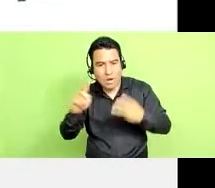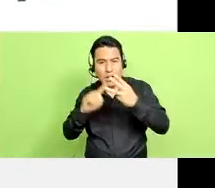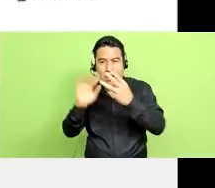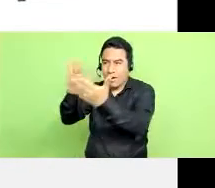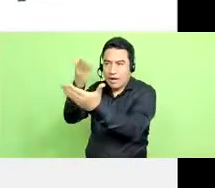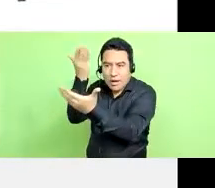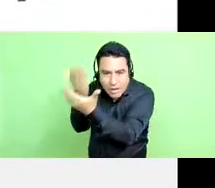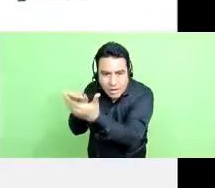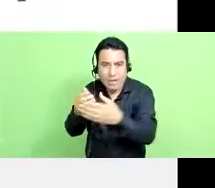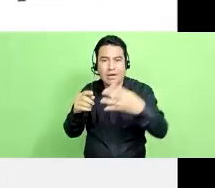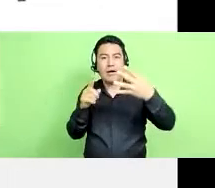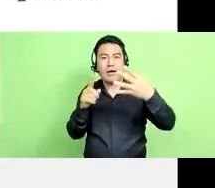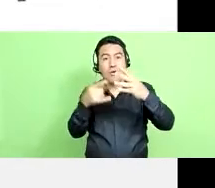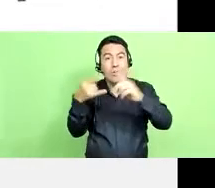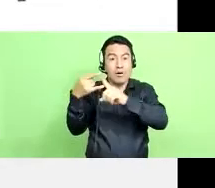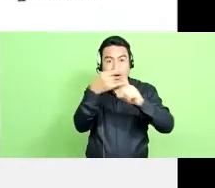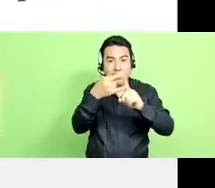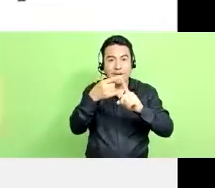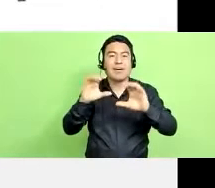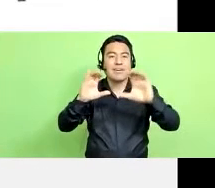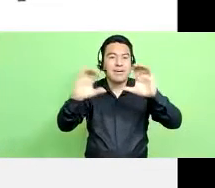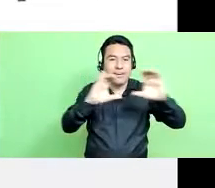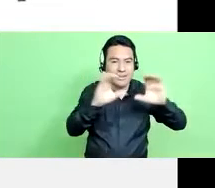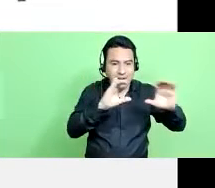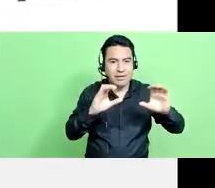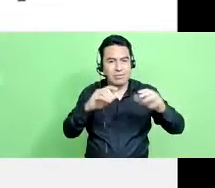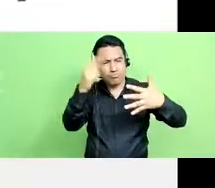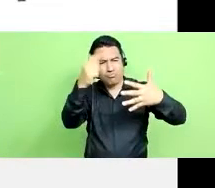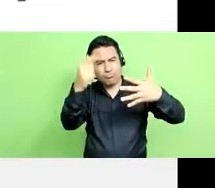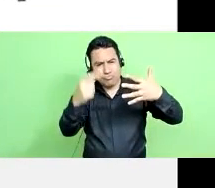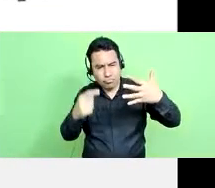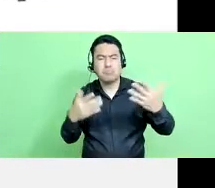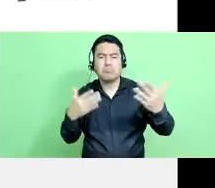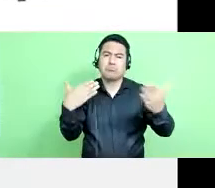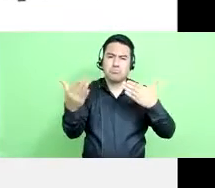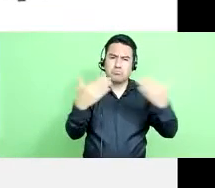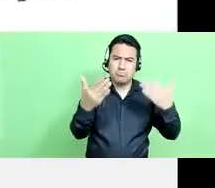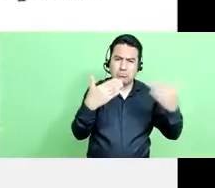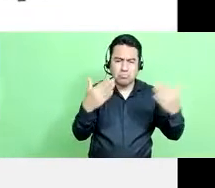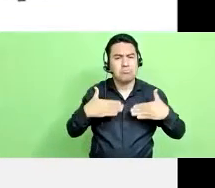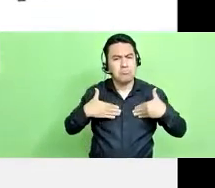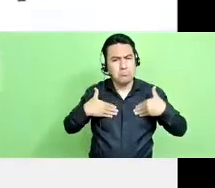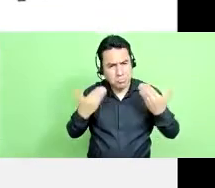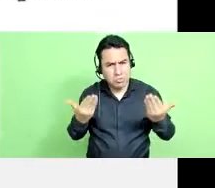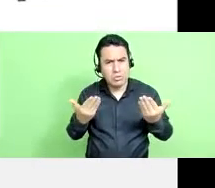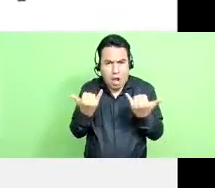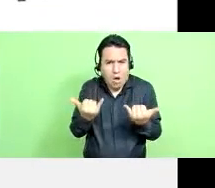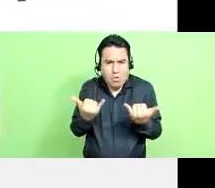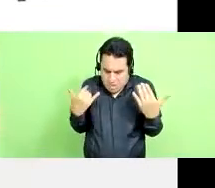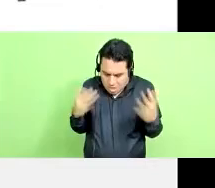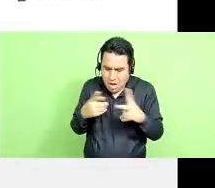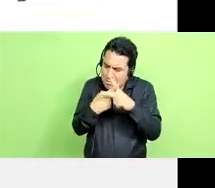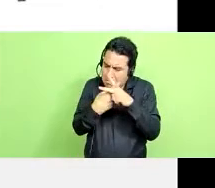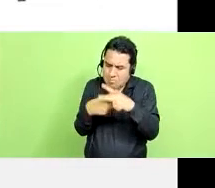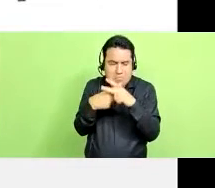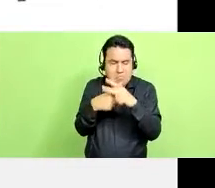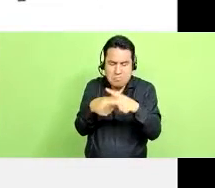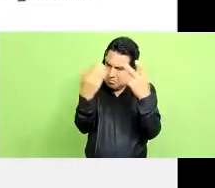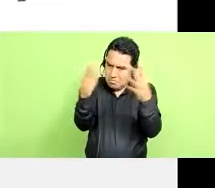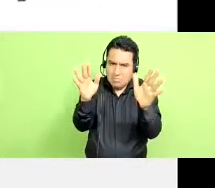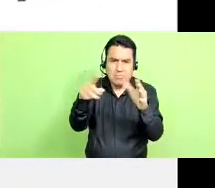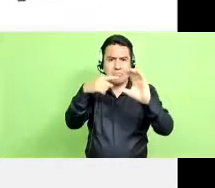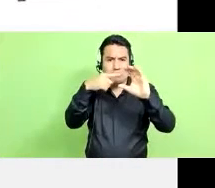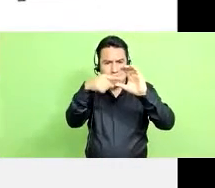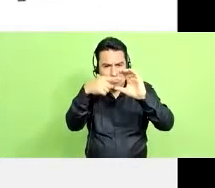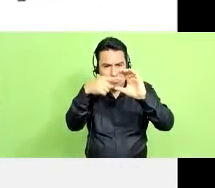enlace de la página web proceso de consulta vivienda punto por punto p pueden realizar ya los las las